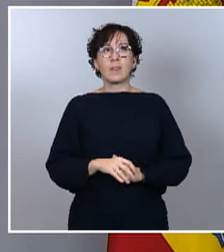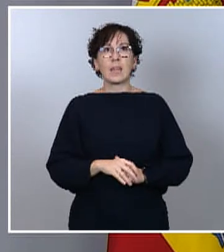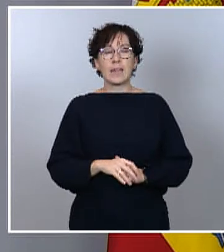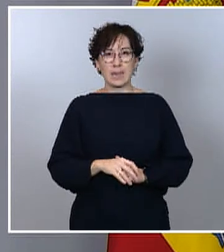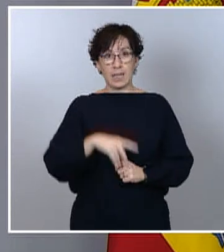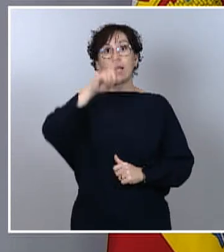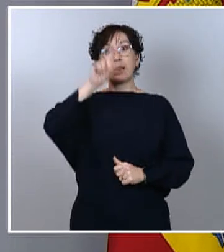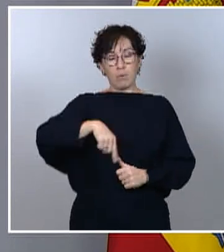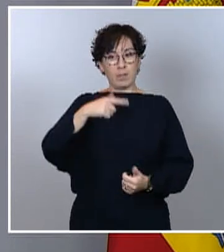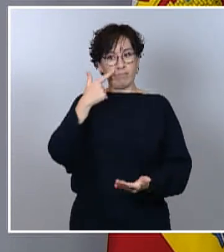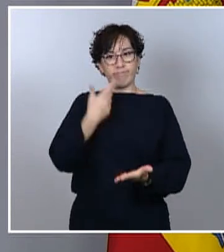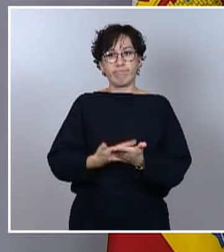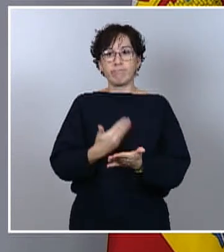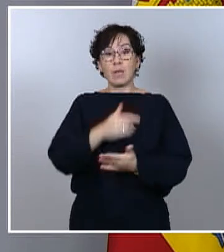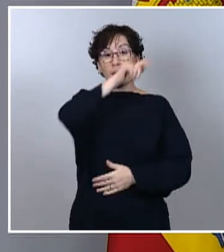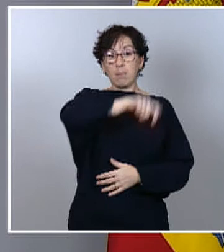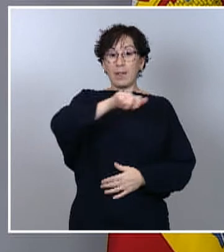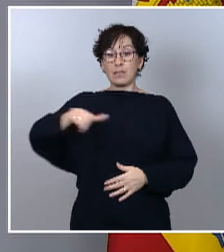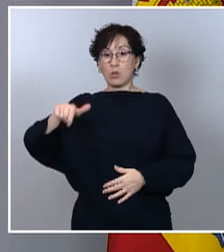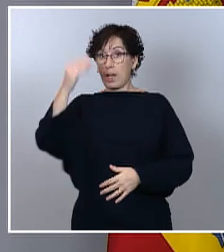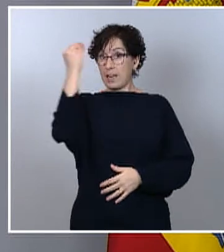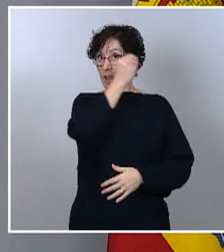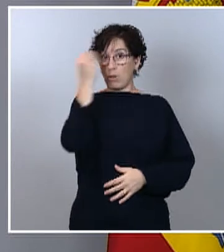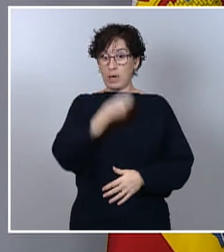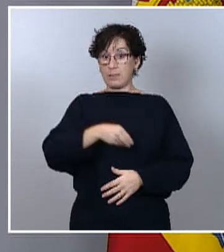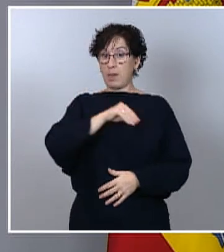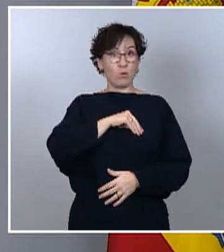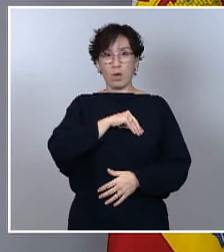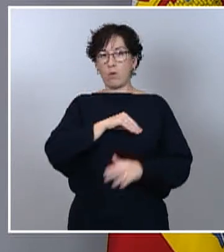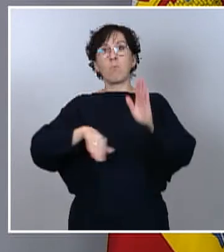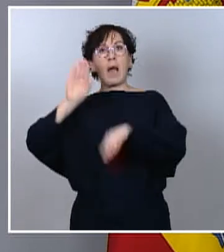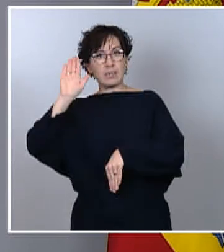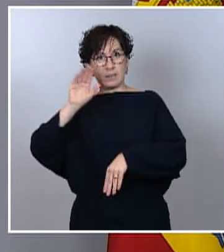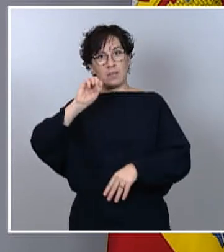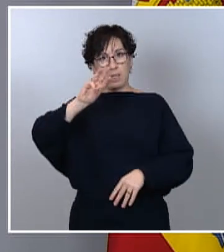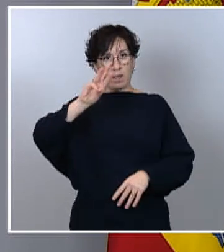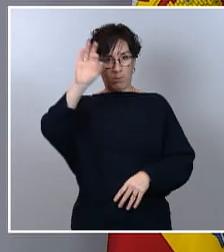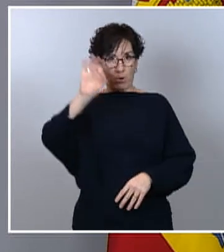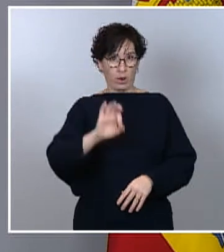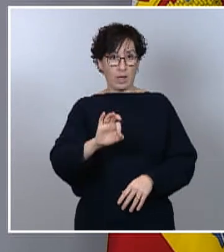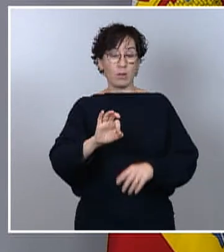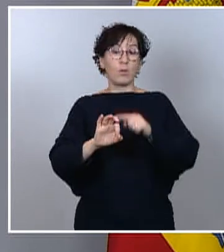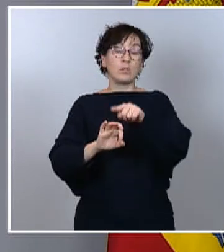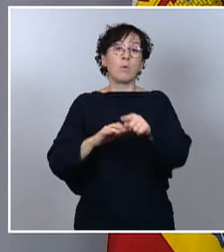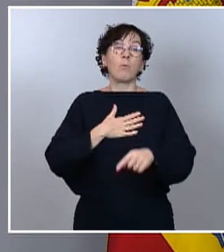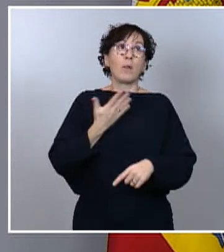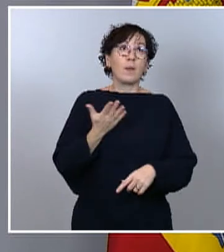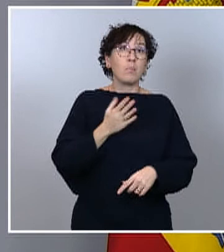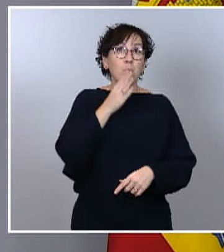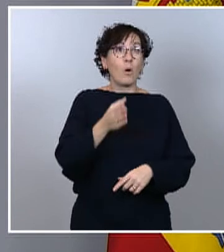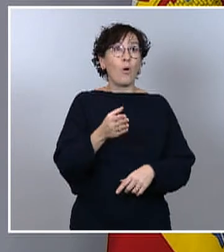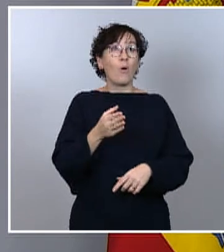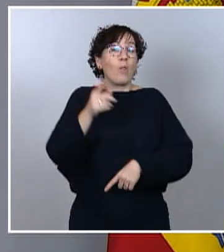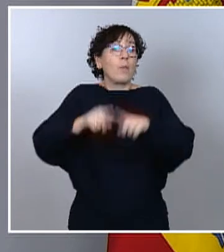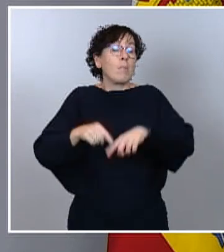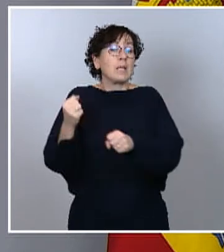tienen nacionalidad española tienen una prevalencia mayor, en torno al 13%, que podría estar relacionado o bien con el trabajo que realizan o